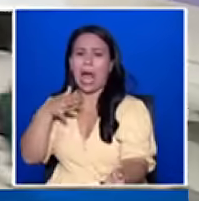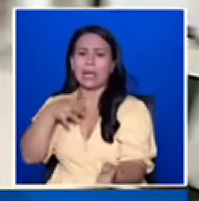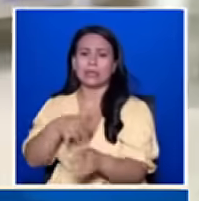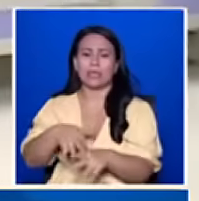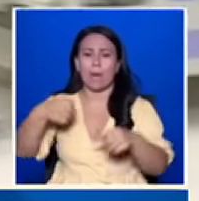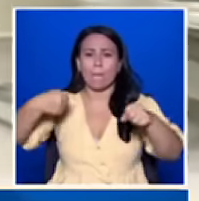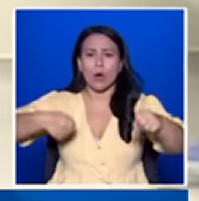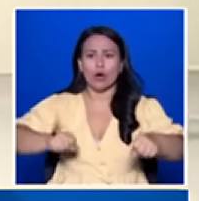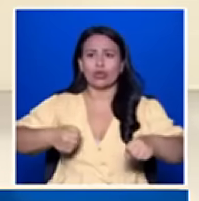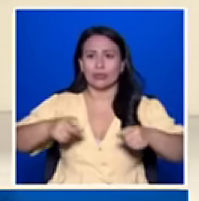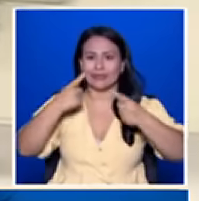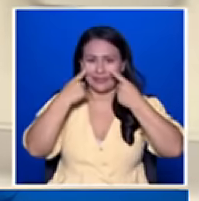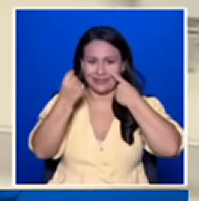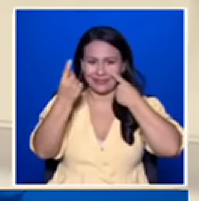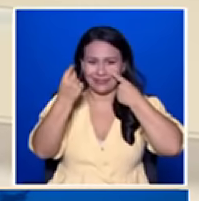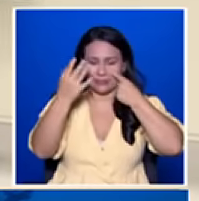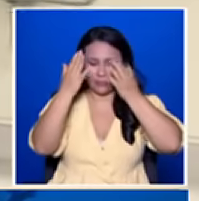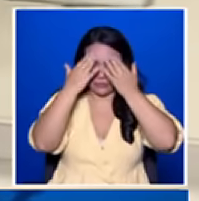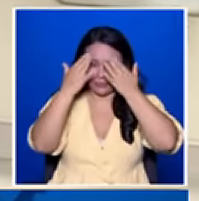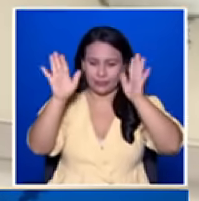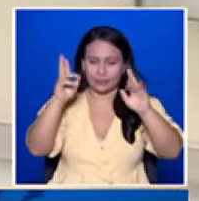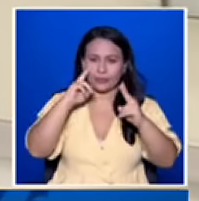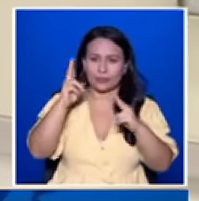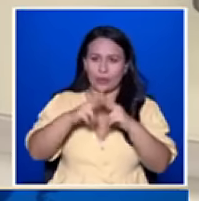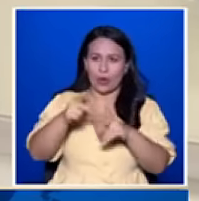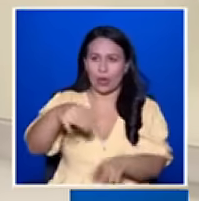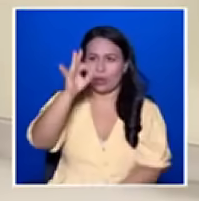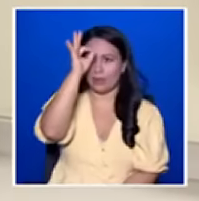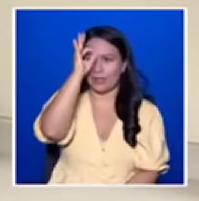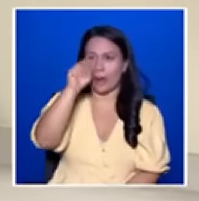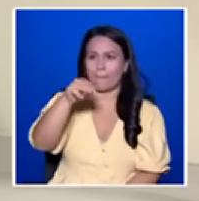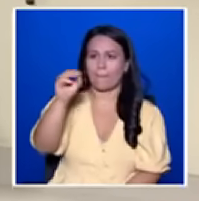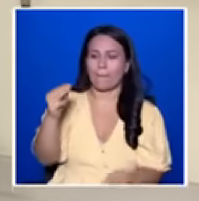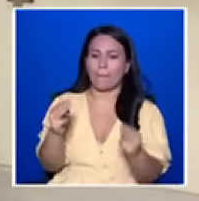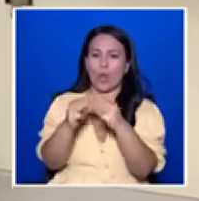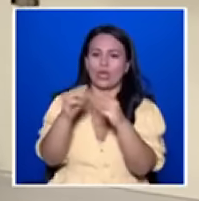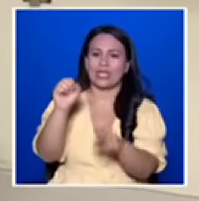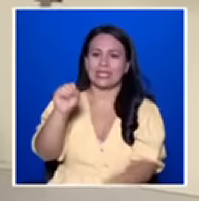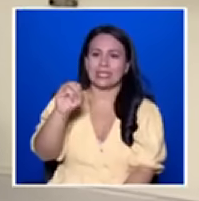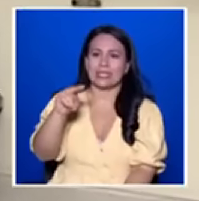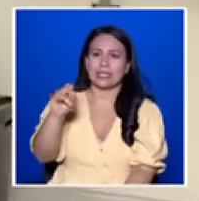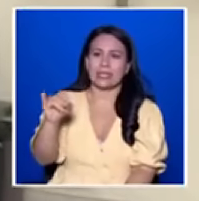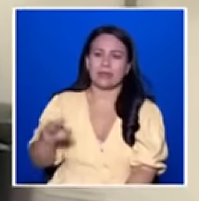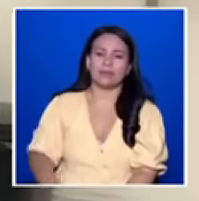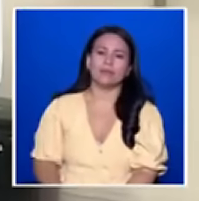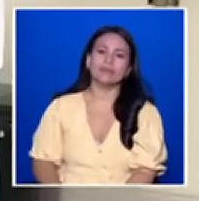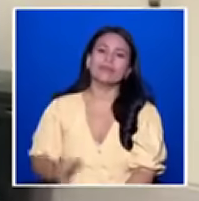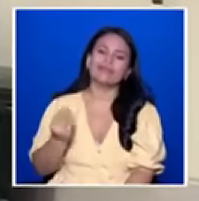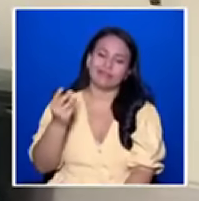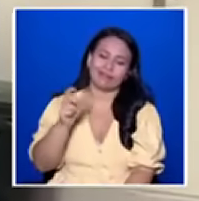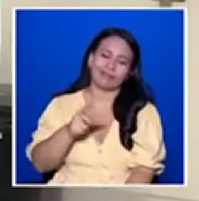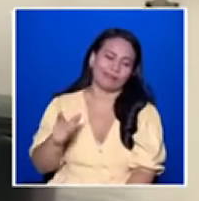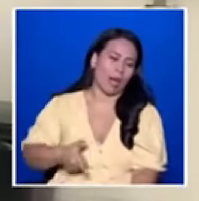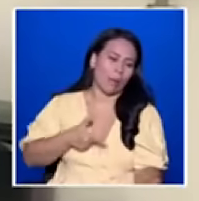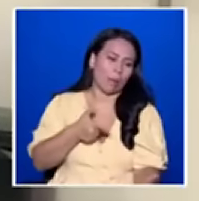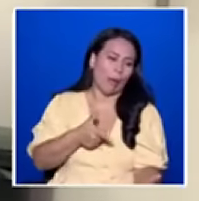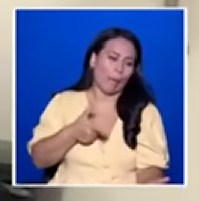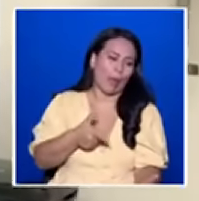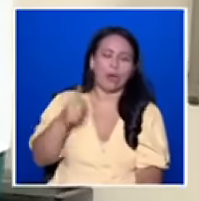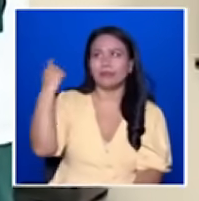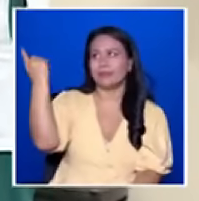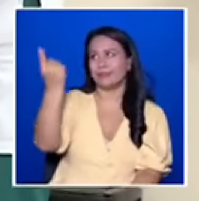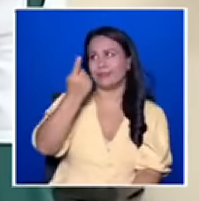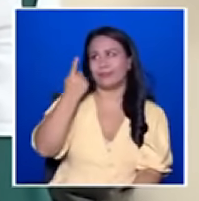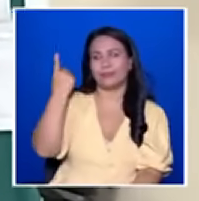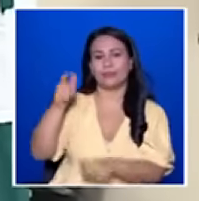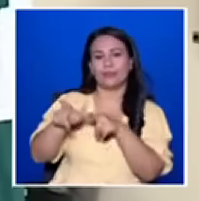las tricimotos, de las motos. No es conocido que el Hospital General Monte Sinaí atiende muchos pacientes baleados, ¿no? Debido a la zona